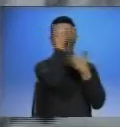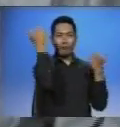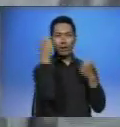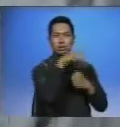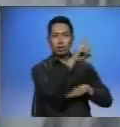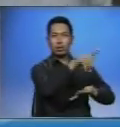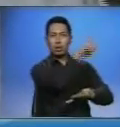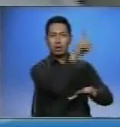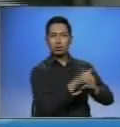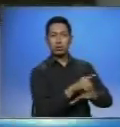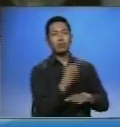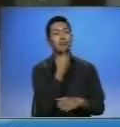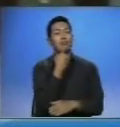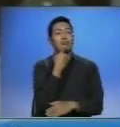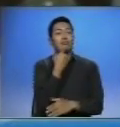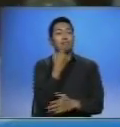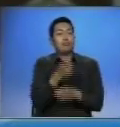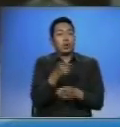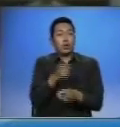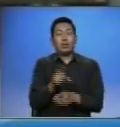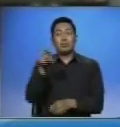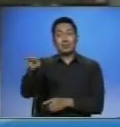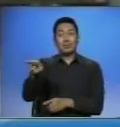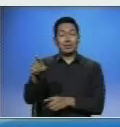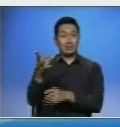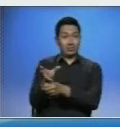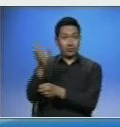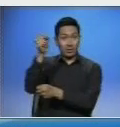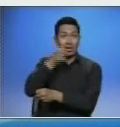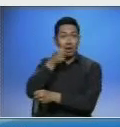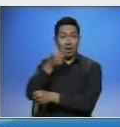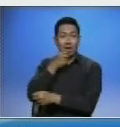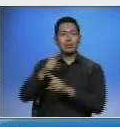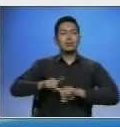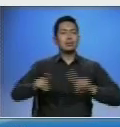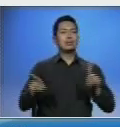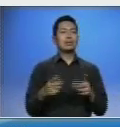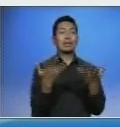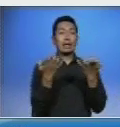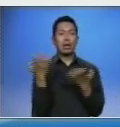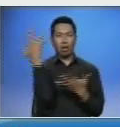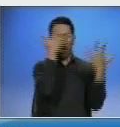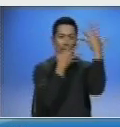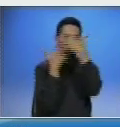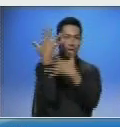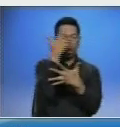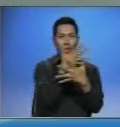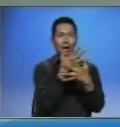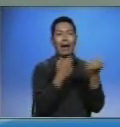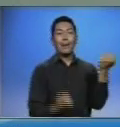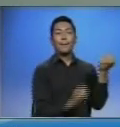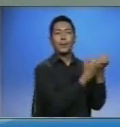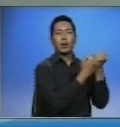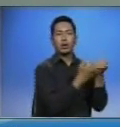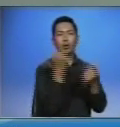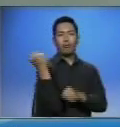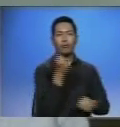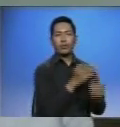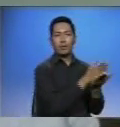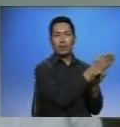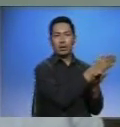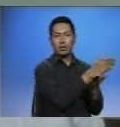titular de la FENAPE dijo que se busca confundir a la opinión pública para favorecer a Fundamedios.